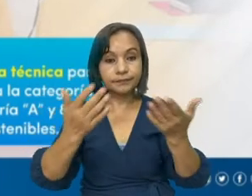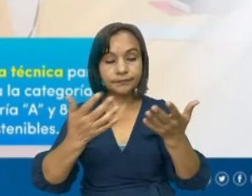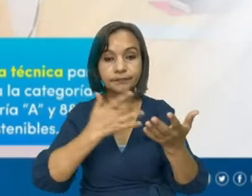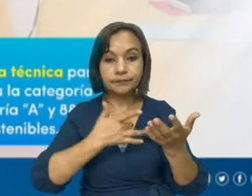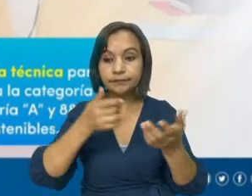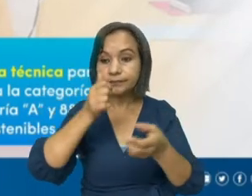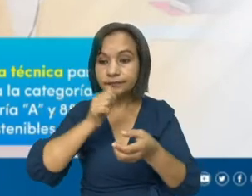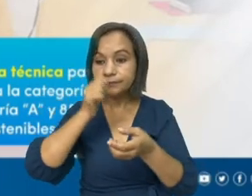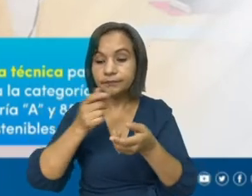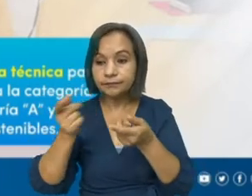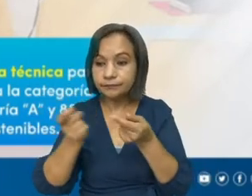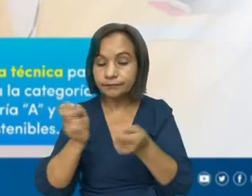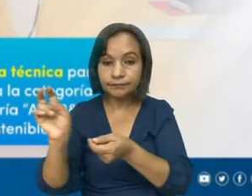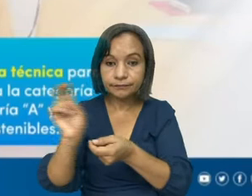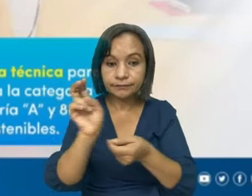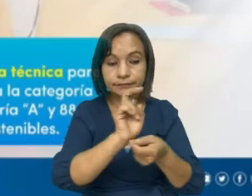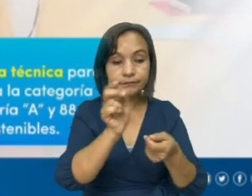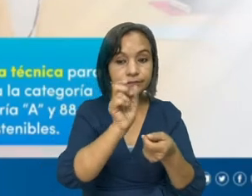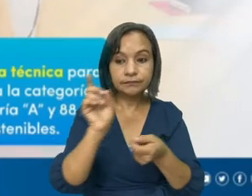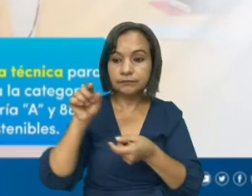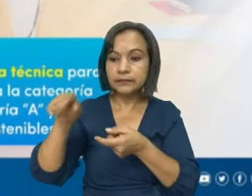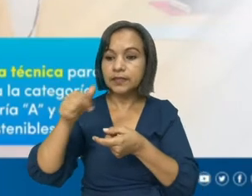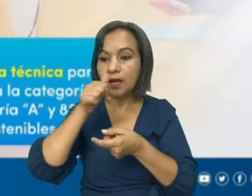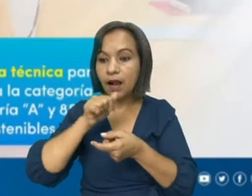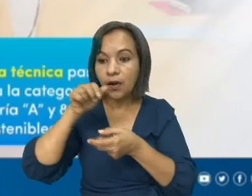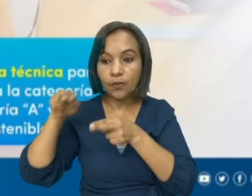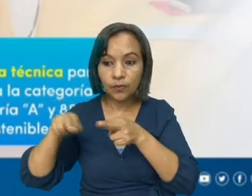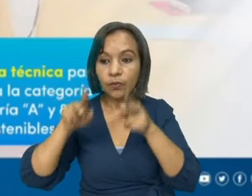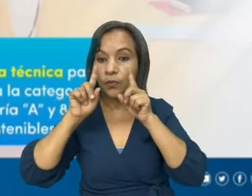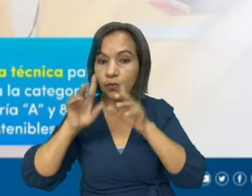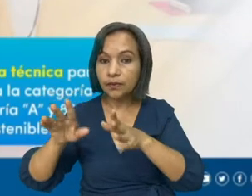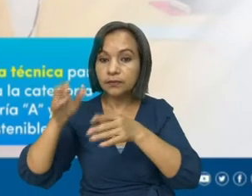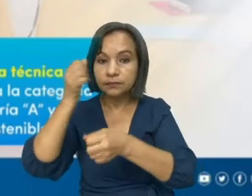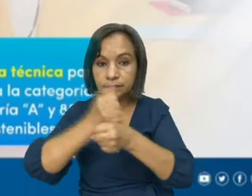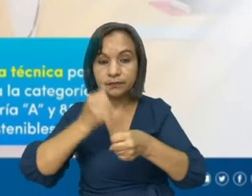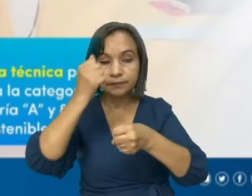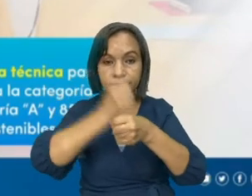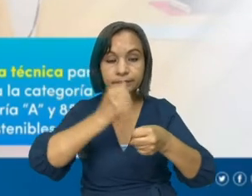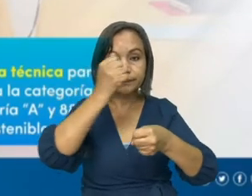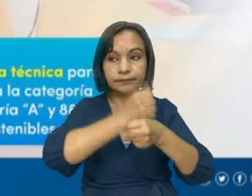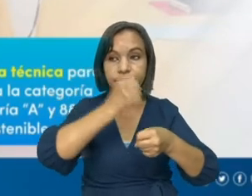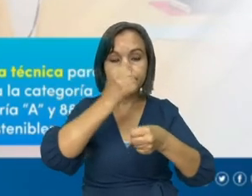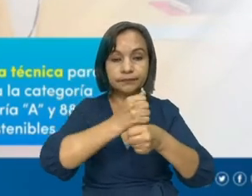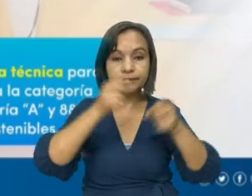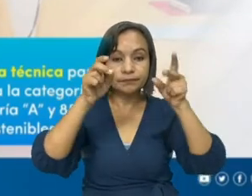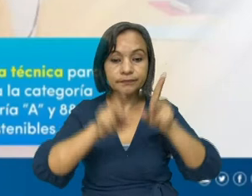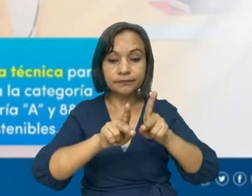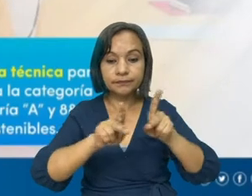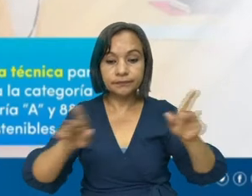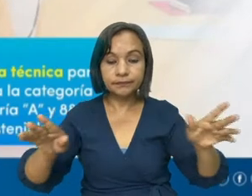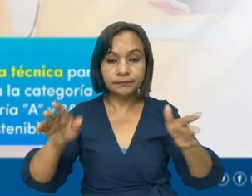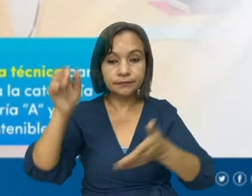agua, hacen monitoreos de dónde están las fuentes, ellos están trabajando y metiendo en el plan